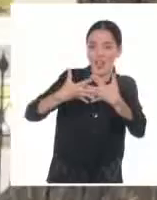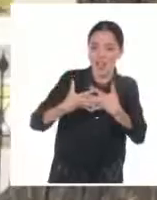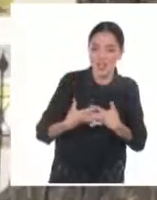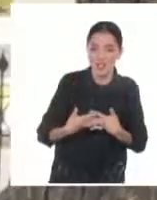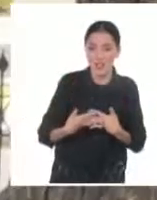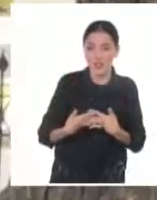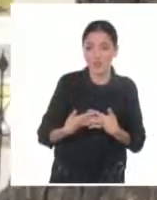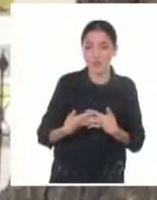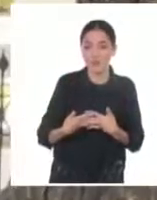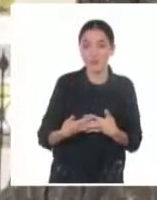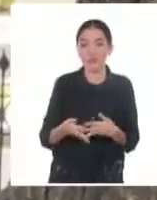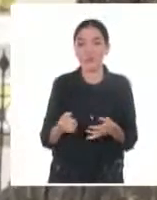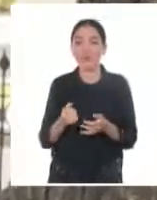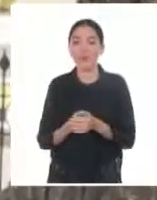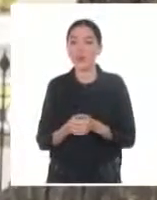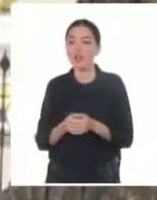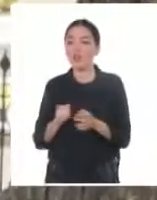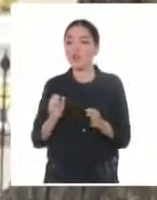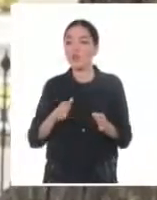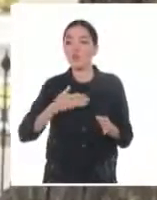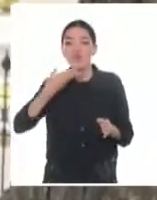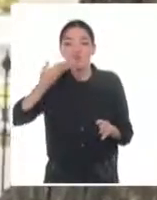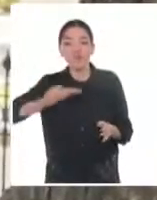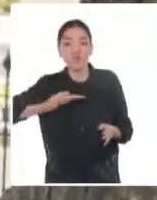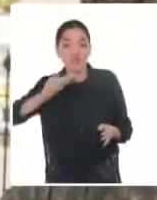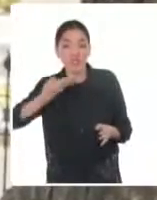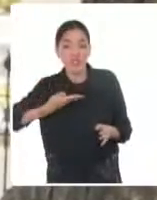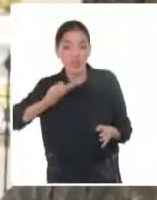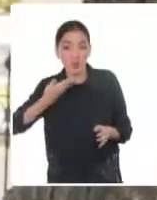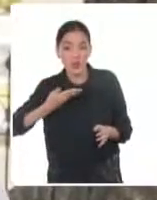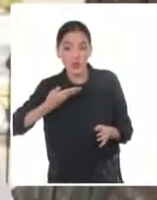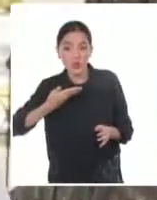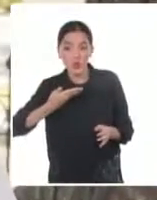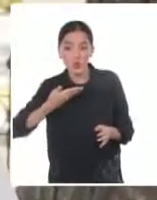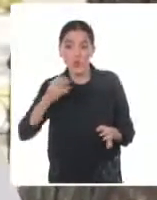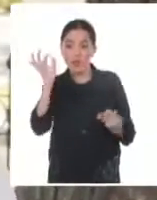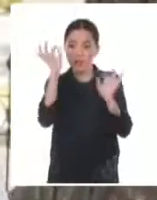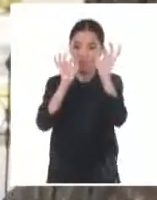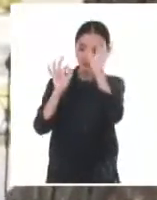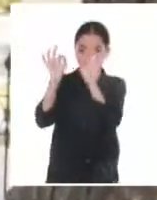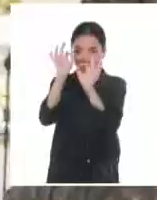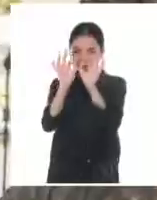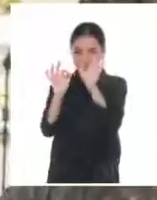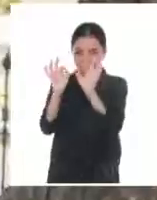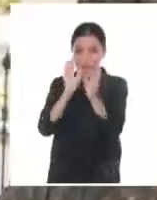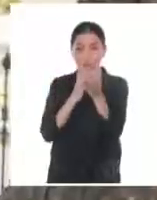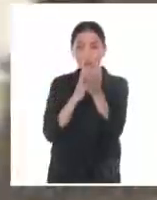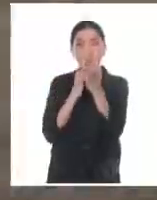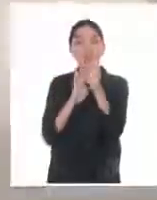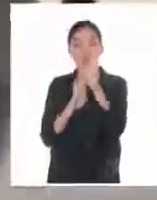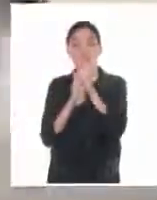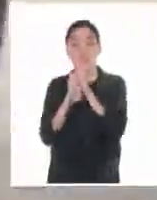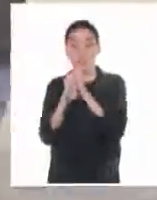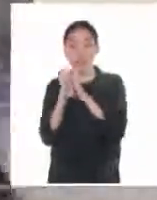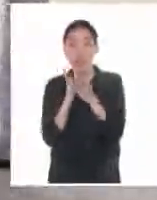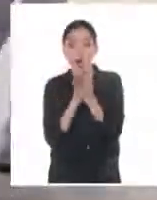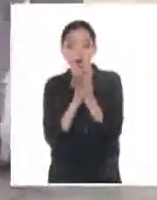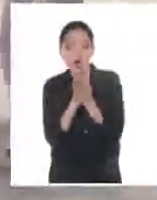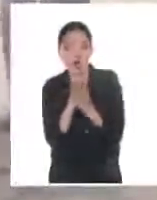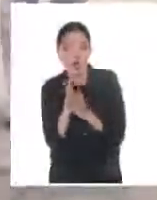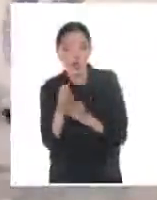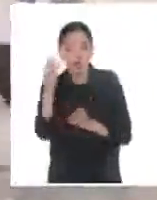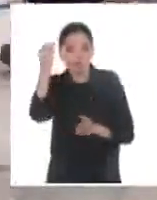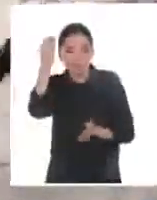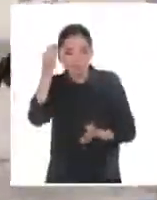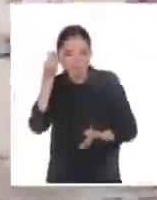todavía que terminar de construirlo bien y además utilizarlo, interiorizarlo. Robier Mesa